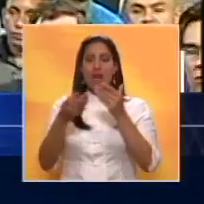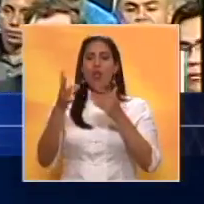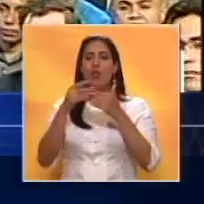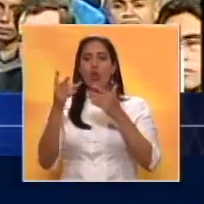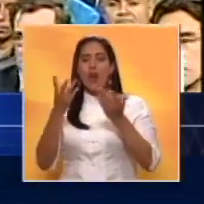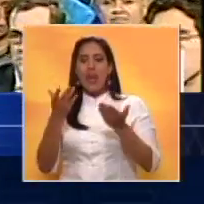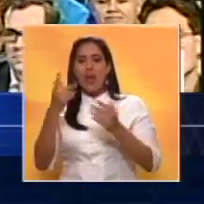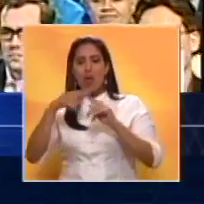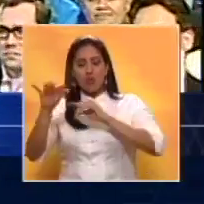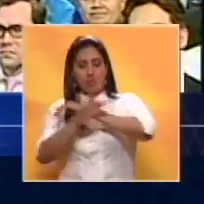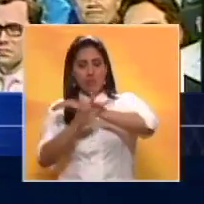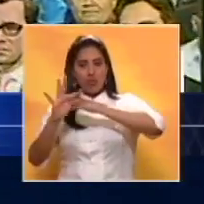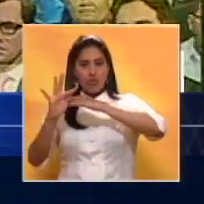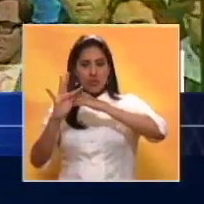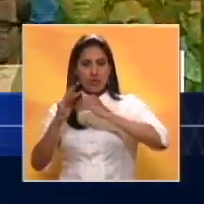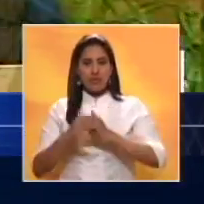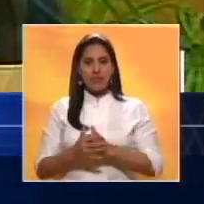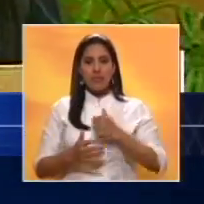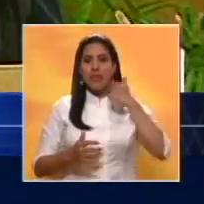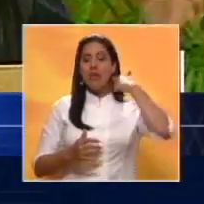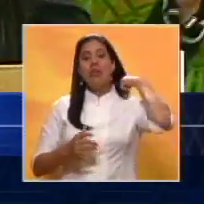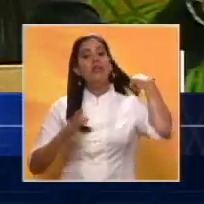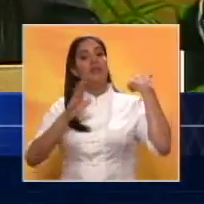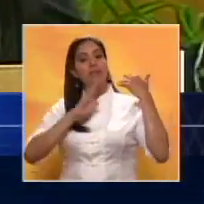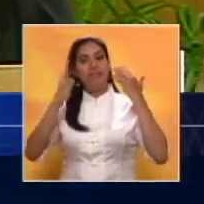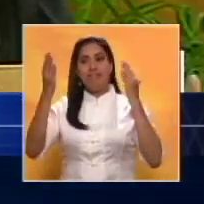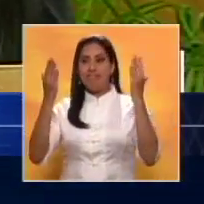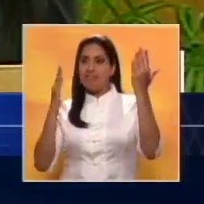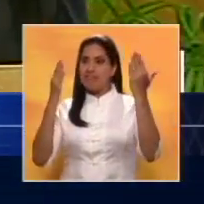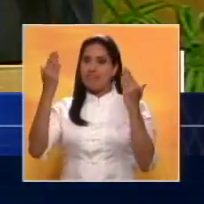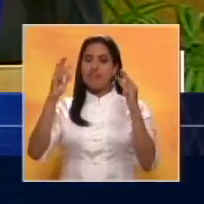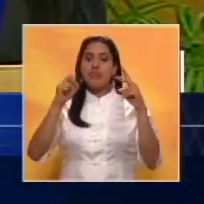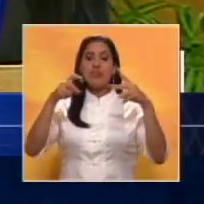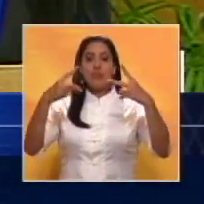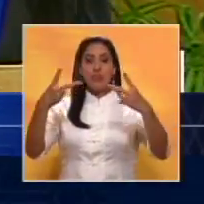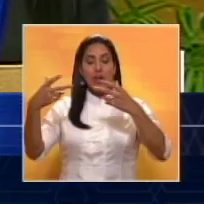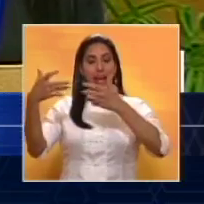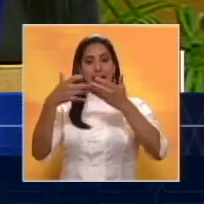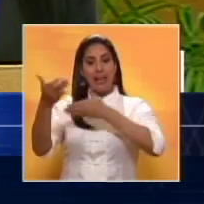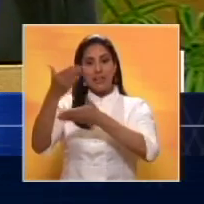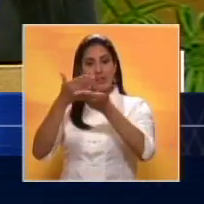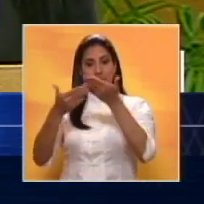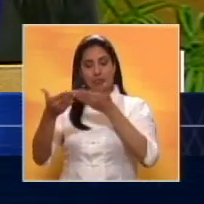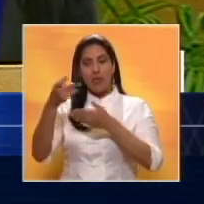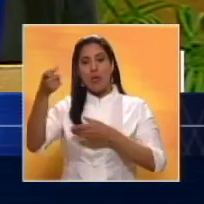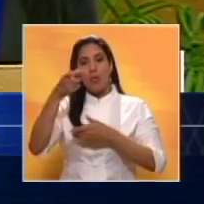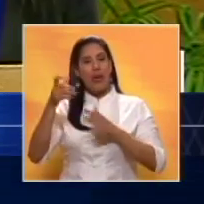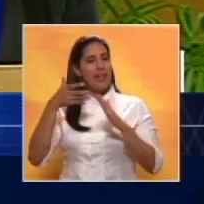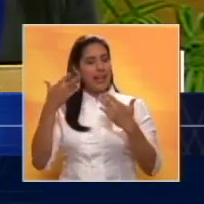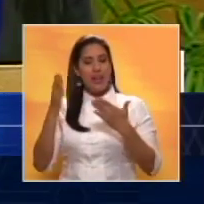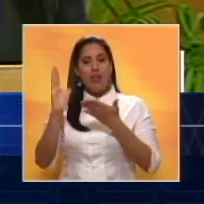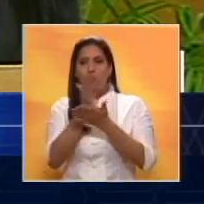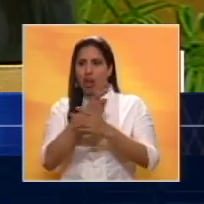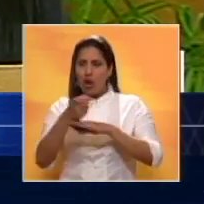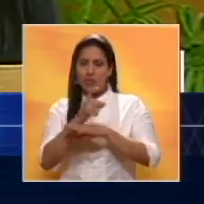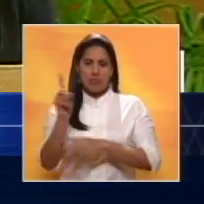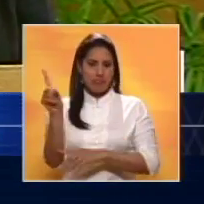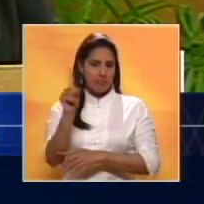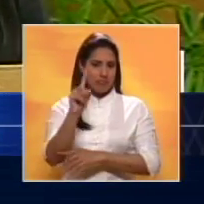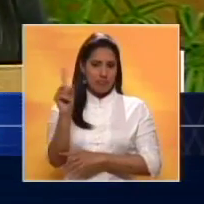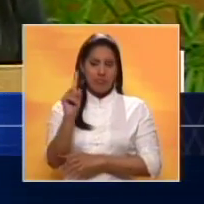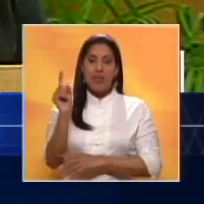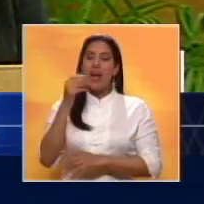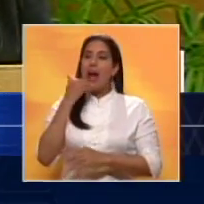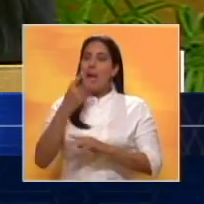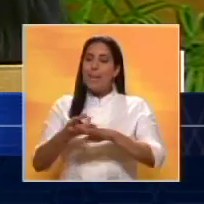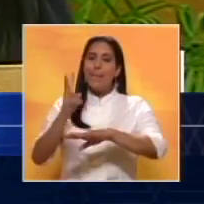del dólar frontera. Así está, así se conformó la guerra económica. ¿Buscando qué? ¿Derrocar un gobierno? No,